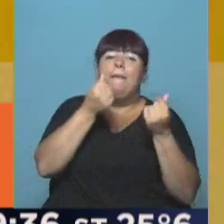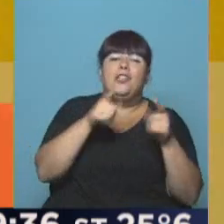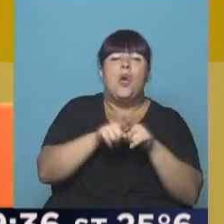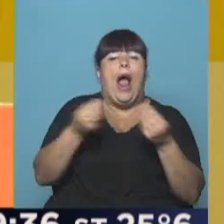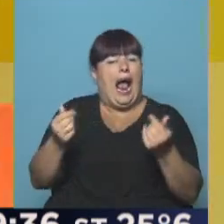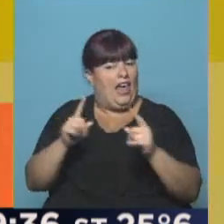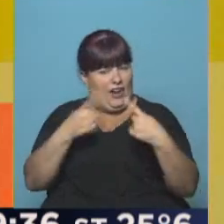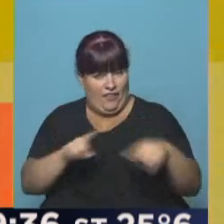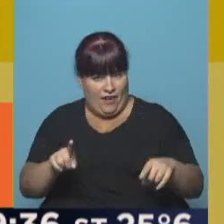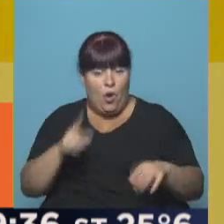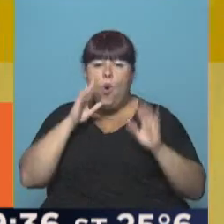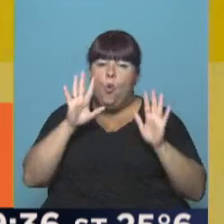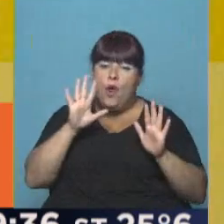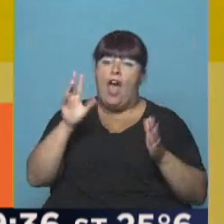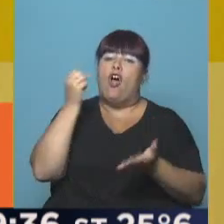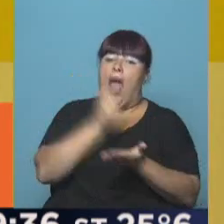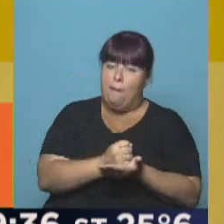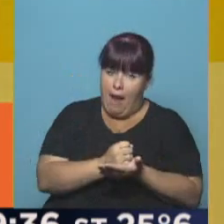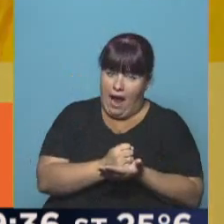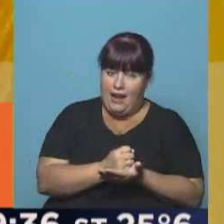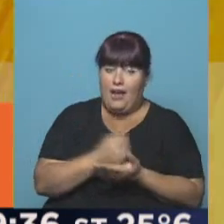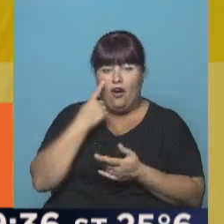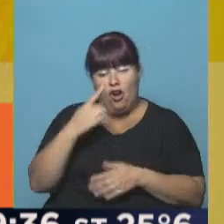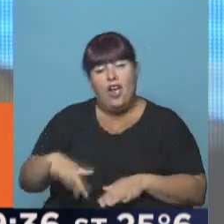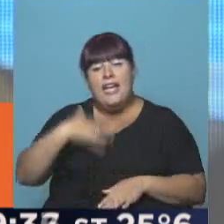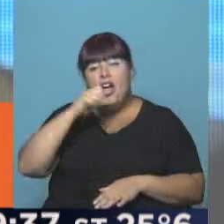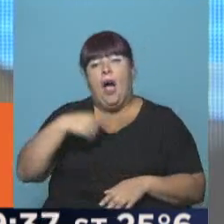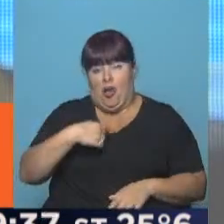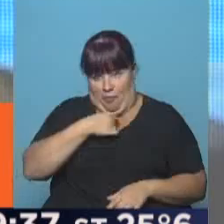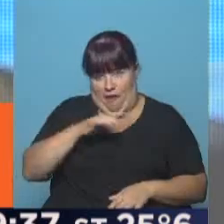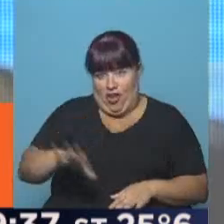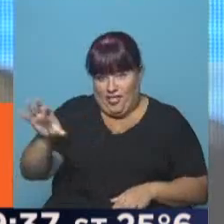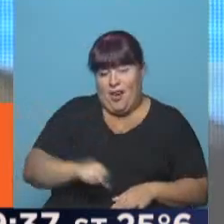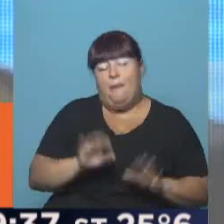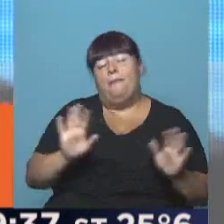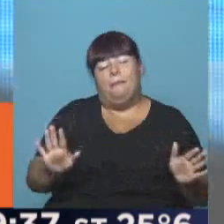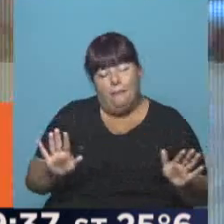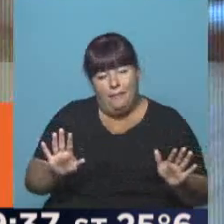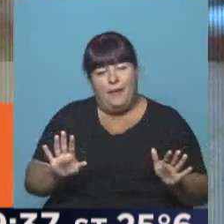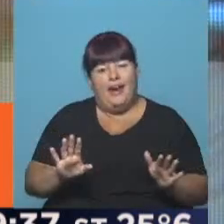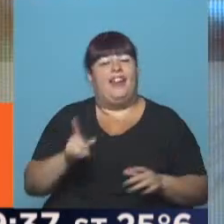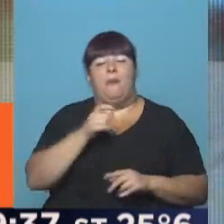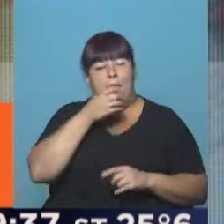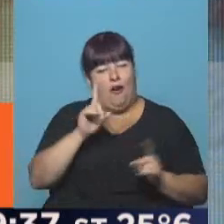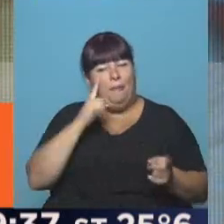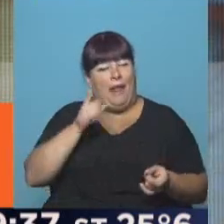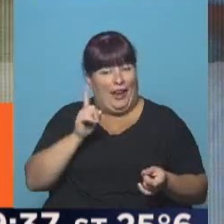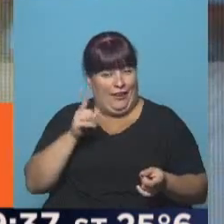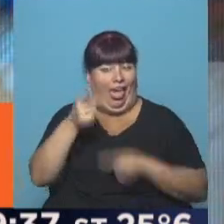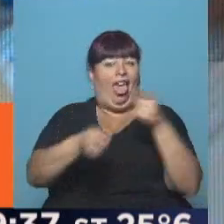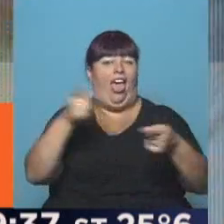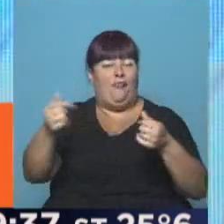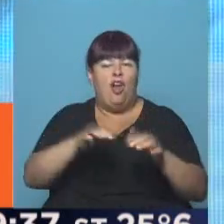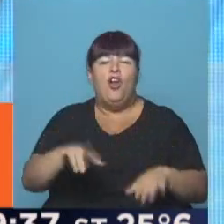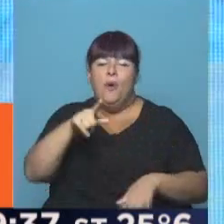calidad Cuidado con las licencias no venga con sus chicos a mí me conviene que vengan los chicos Pero sí el riesgo lógico